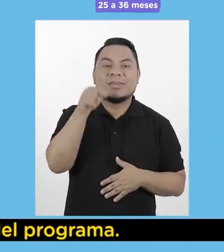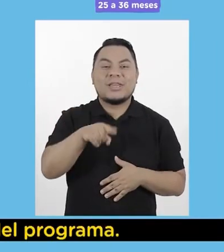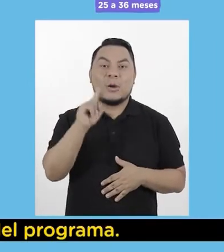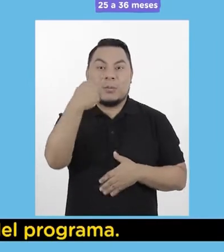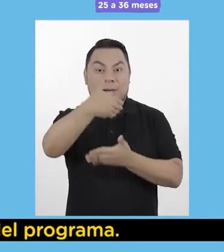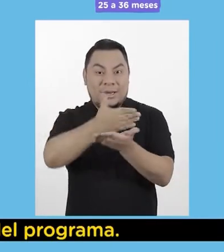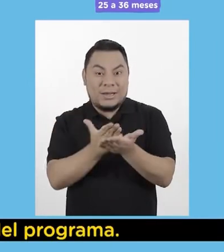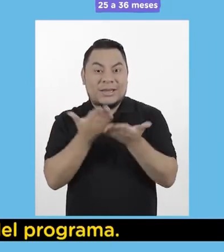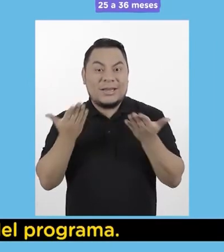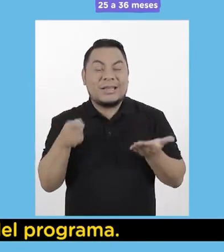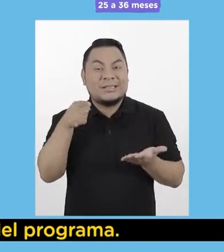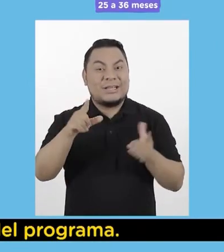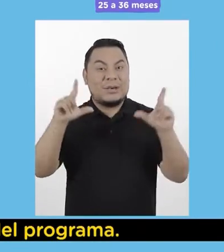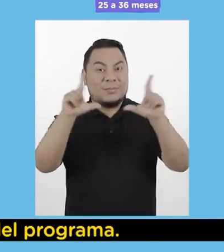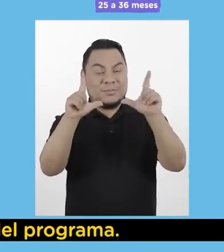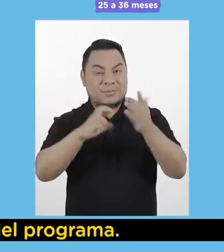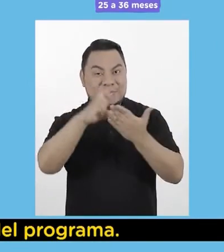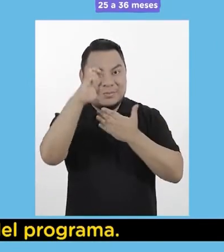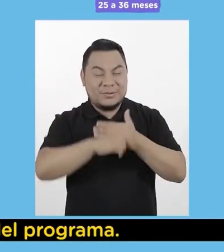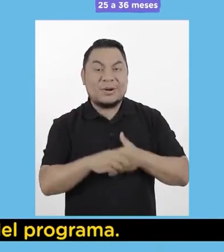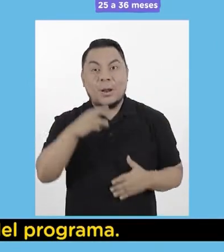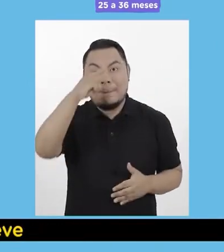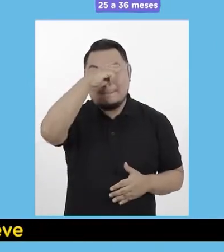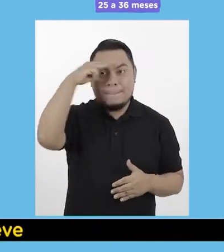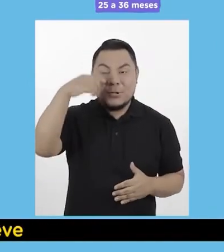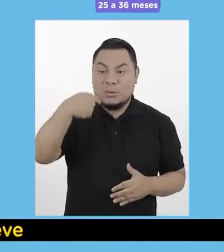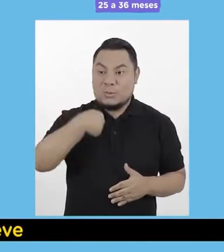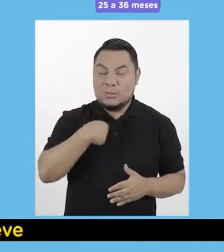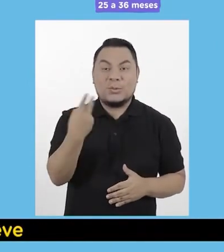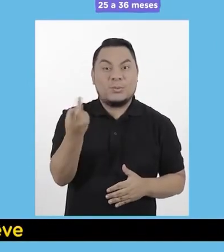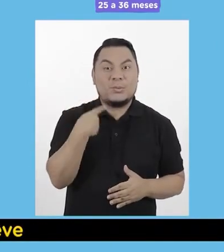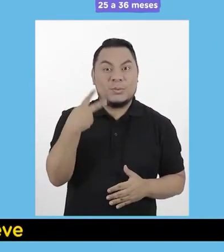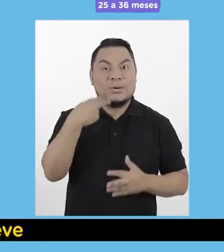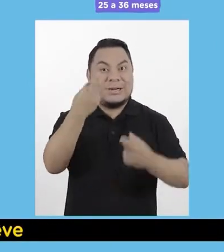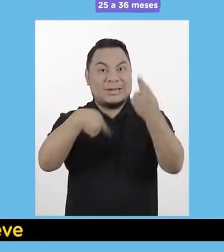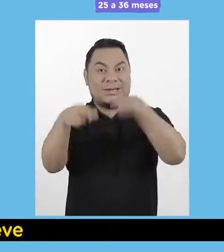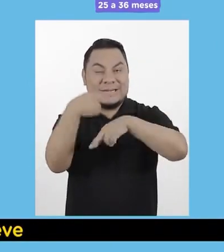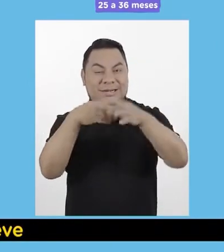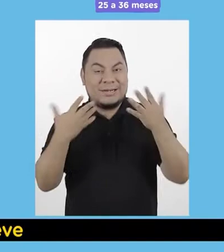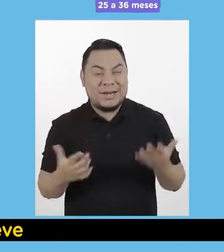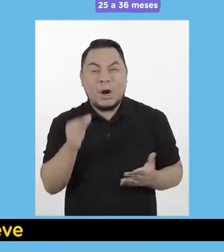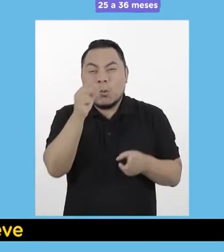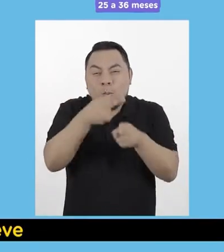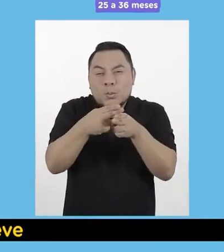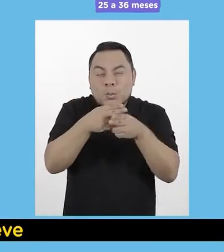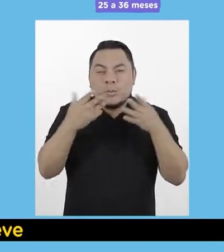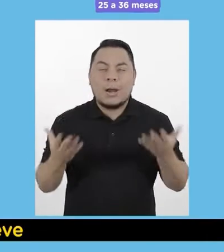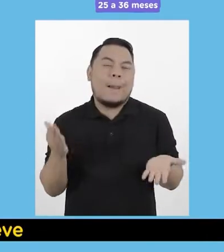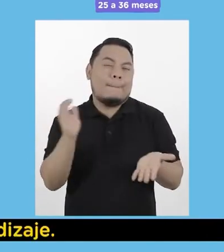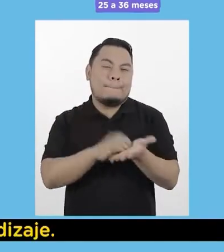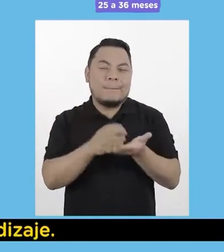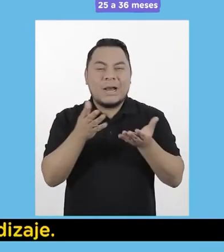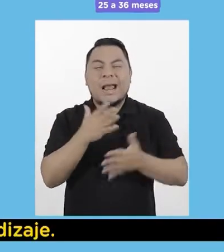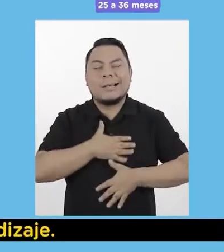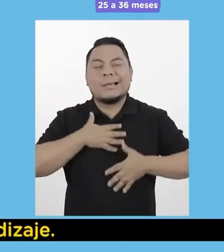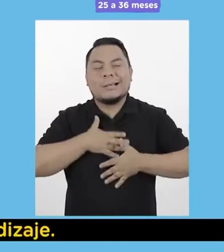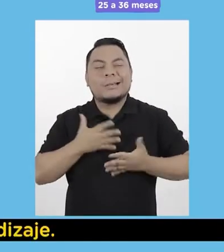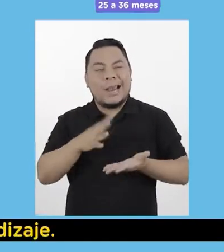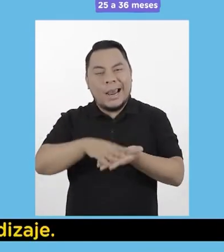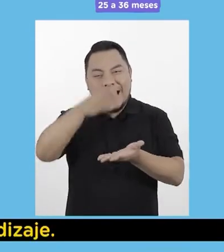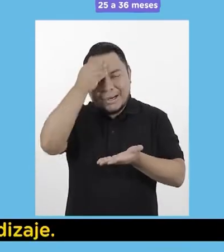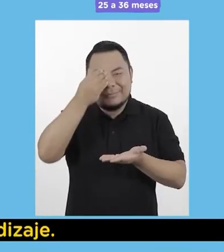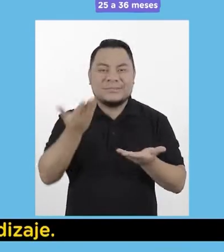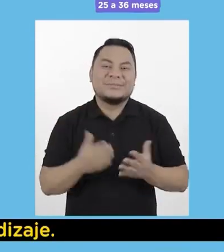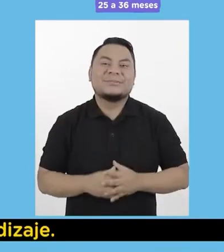nos despedimos del primer bloque del programa. Moisés y yo regresamos en breve con mucha